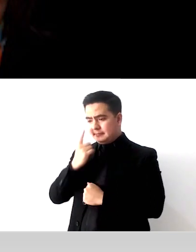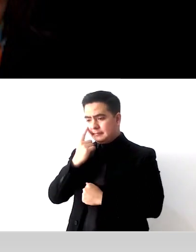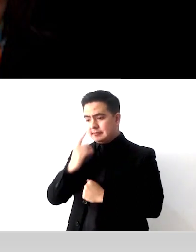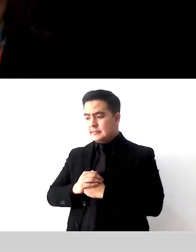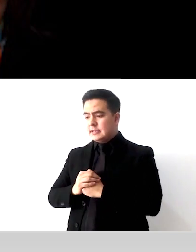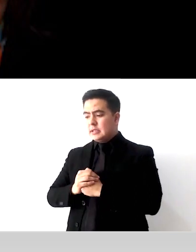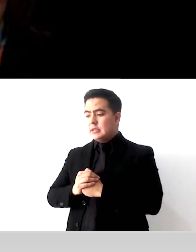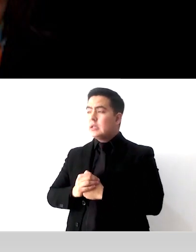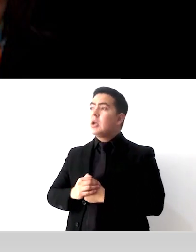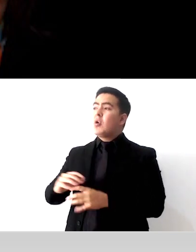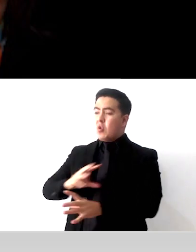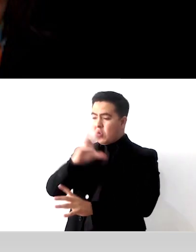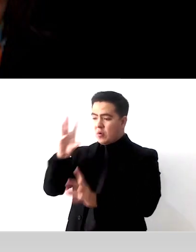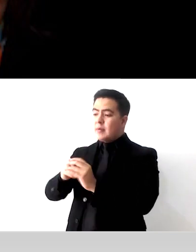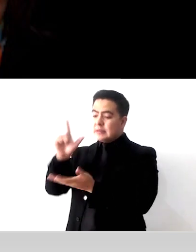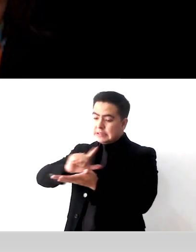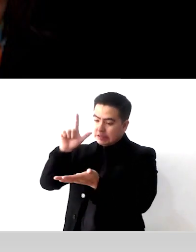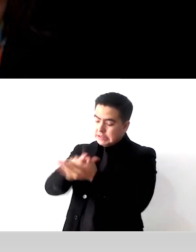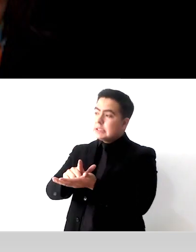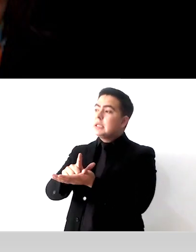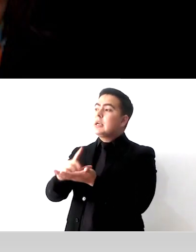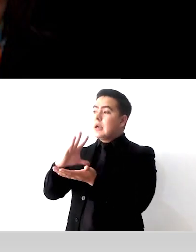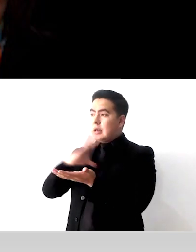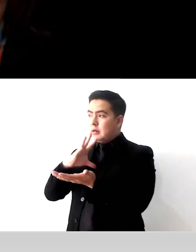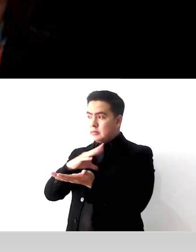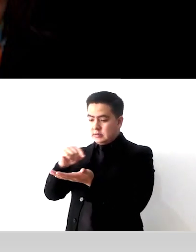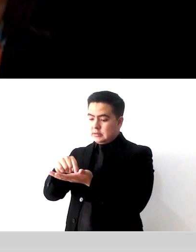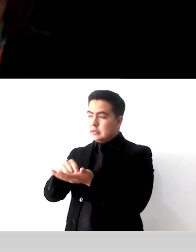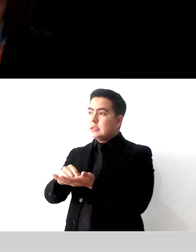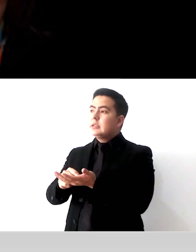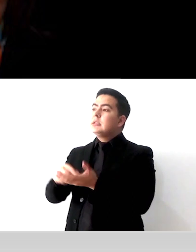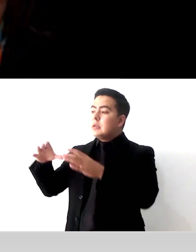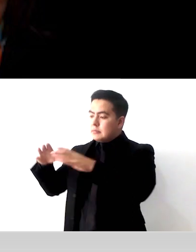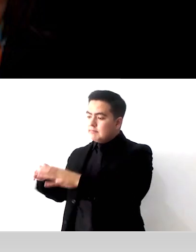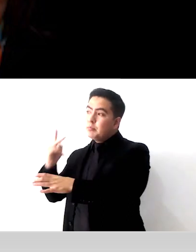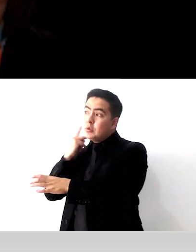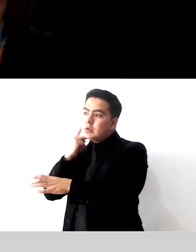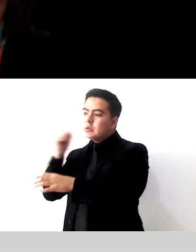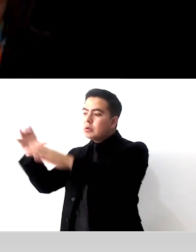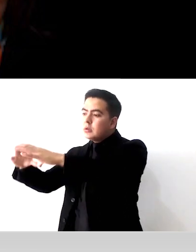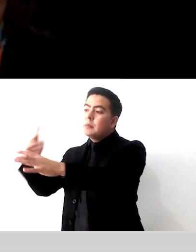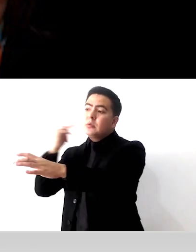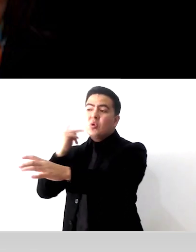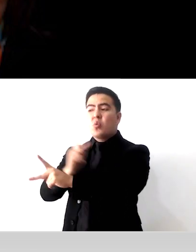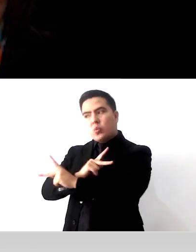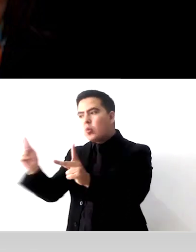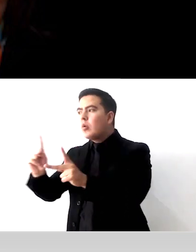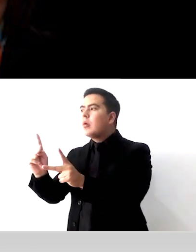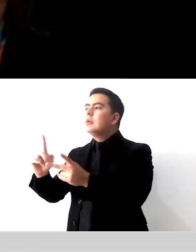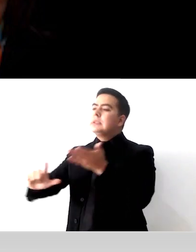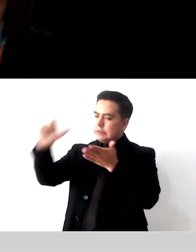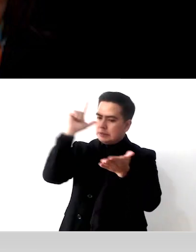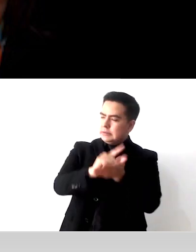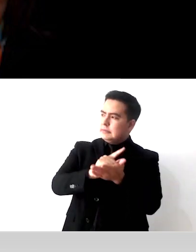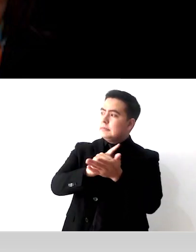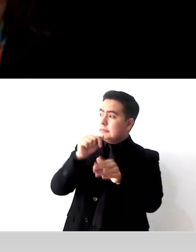la Constitución General y las locales y las leyes locales, pero si son partidos nacionales, por las leyes